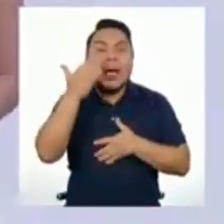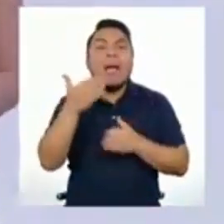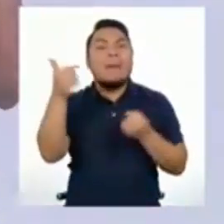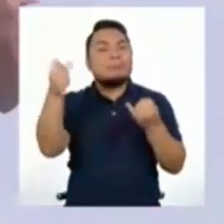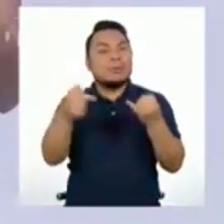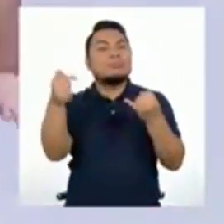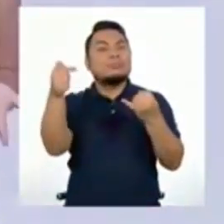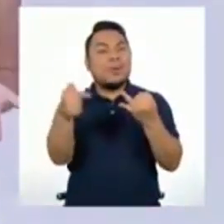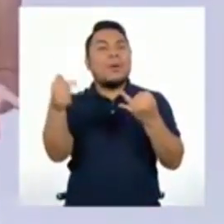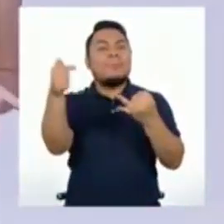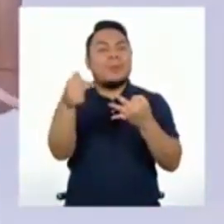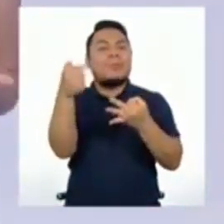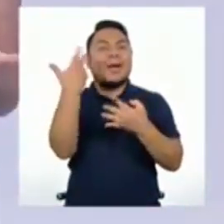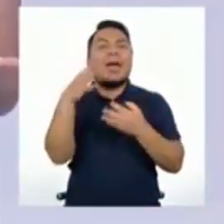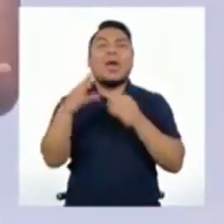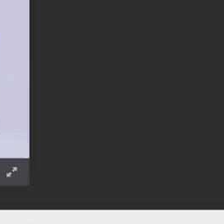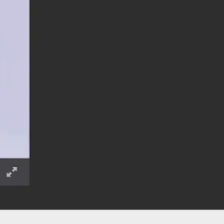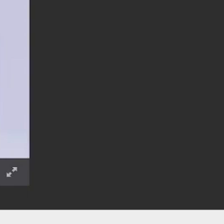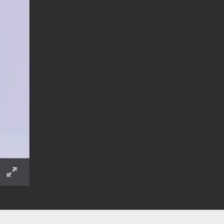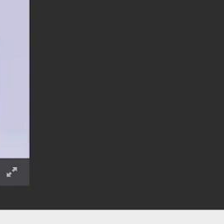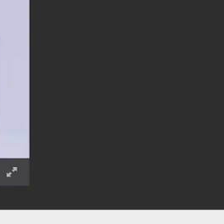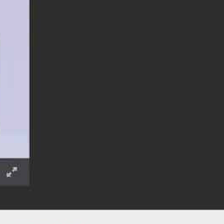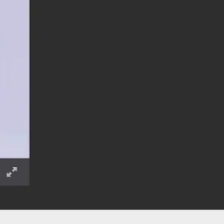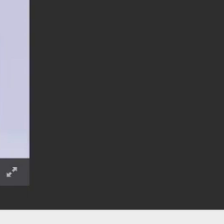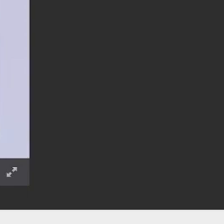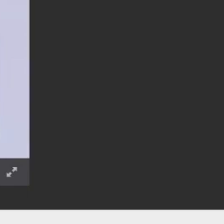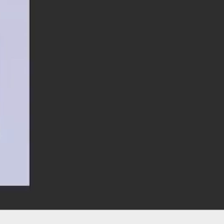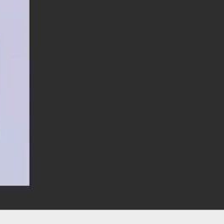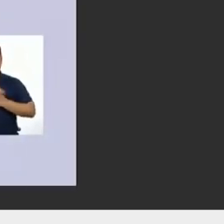Ahora ya sabes los pasos que debes seguir para resolver un problema usando la tecnología.